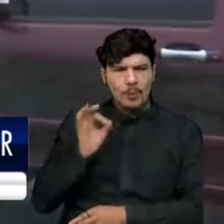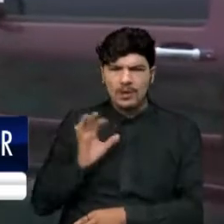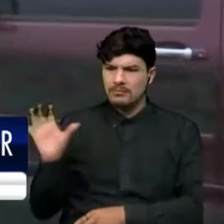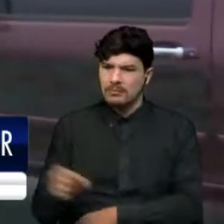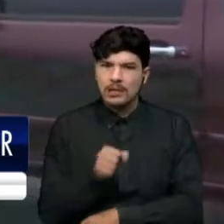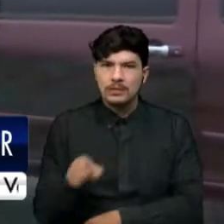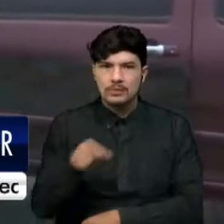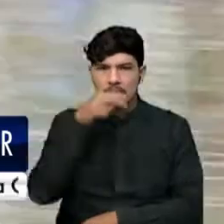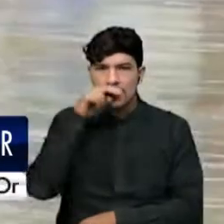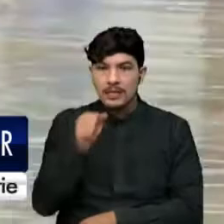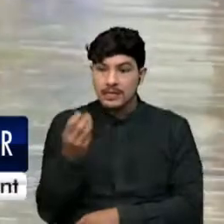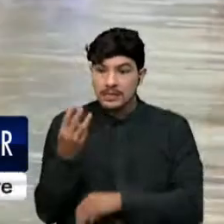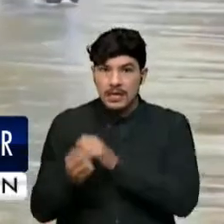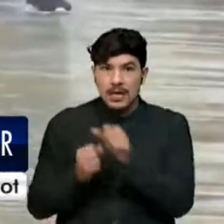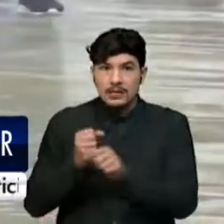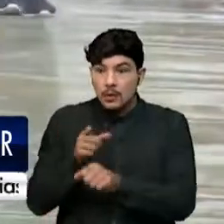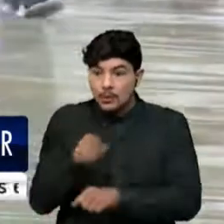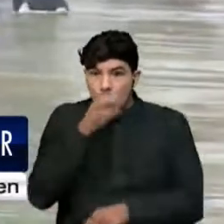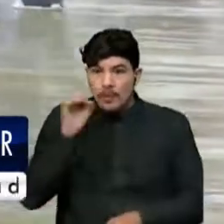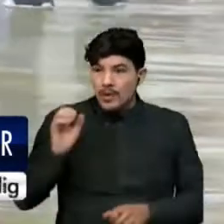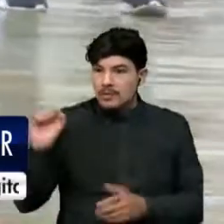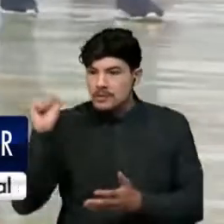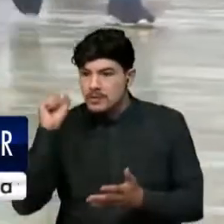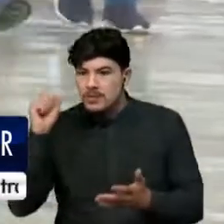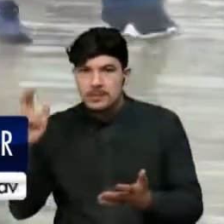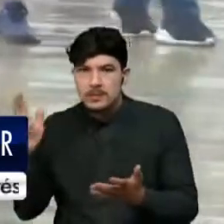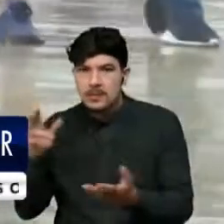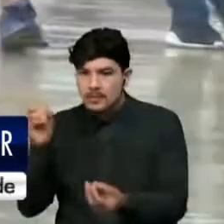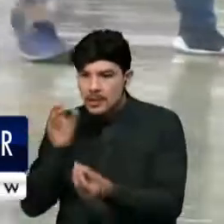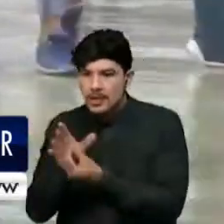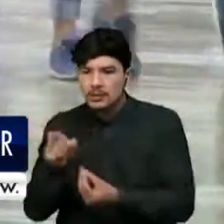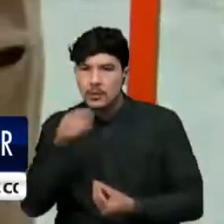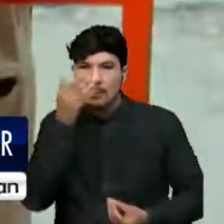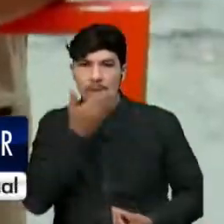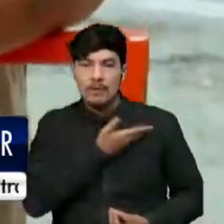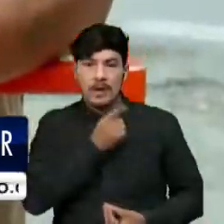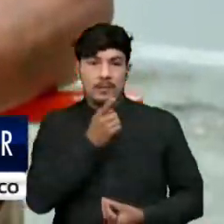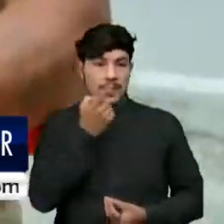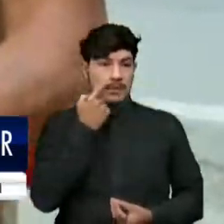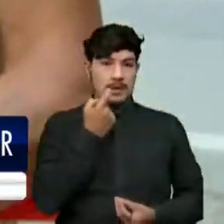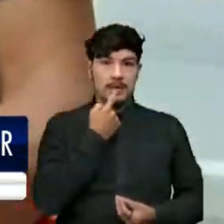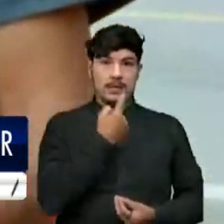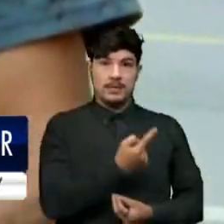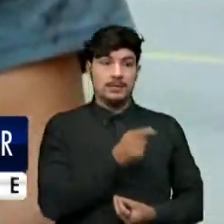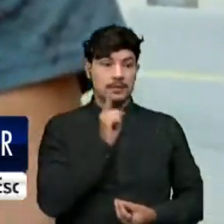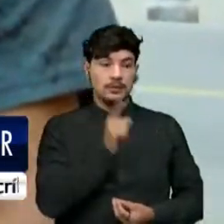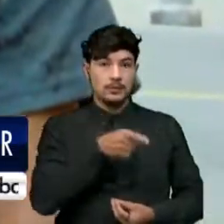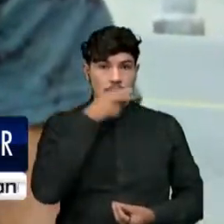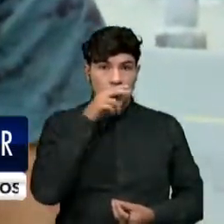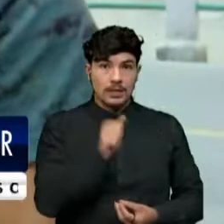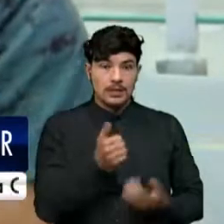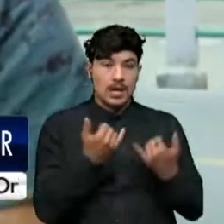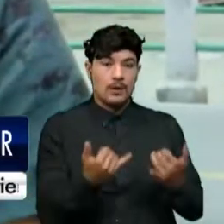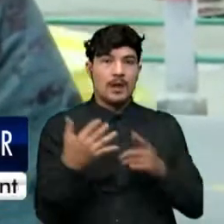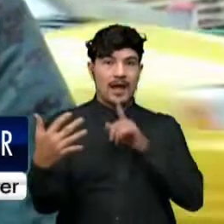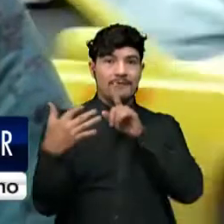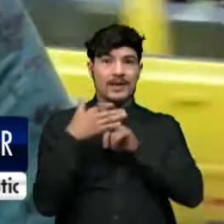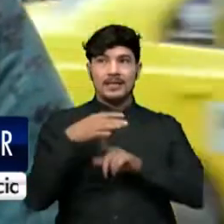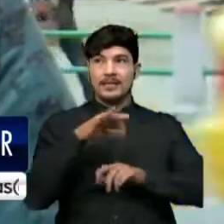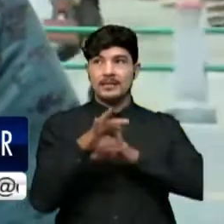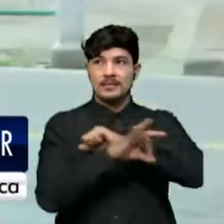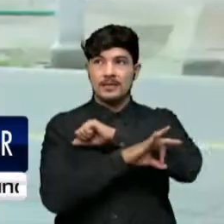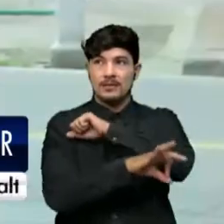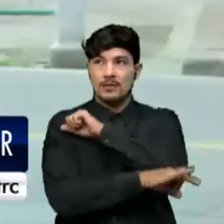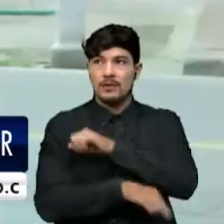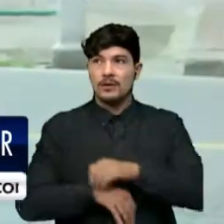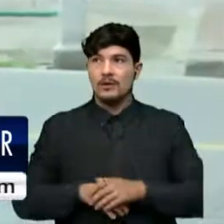agarró a la menor de edad y empezó a intimidar a la mujer. El padre de la menor dijo que la niña está afectada psicológicamente.